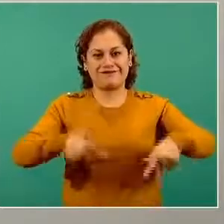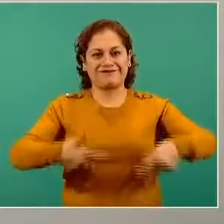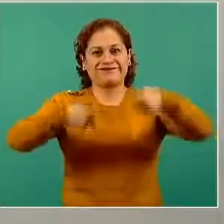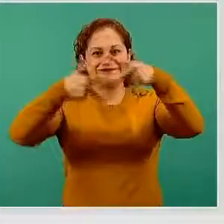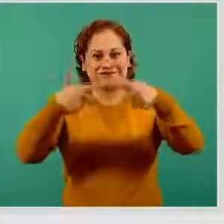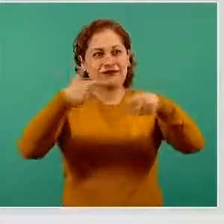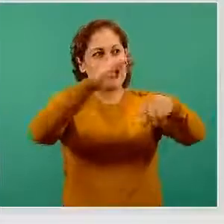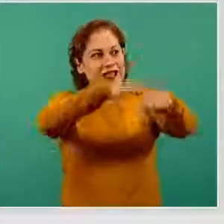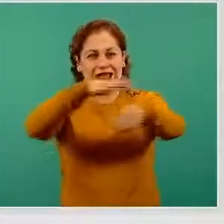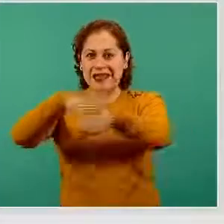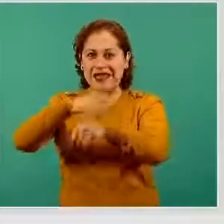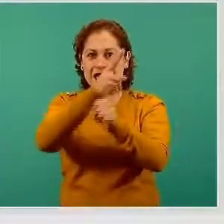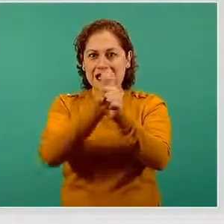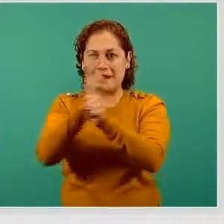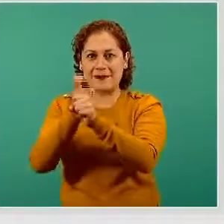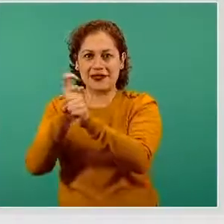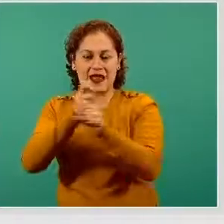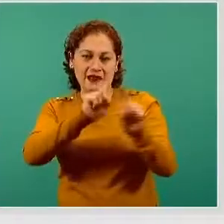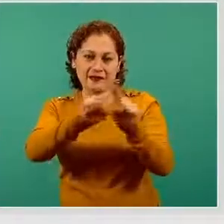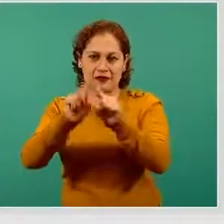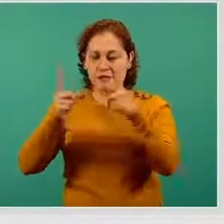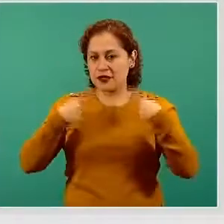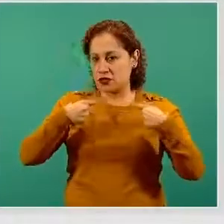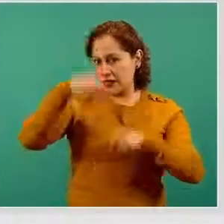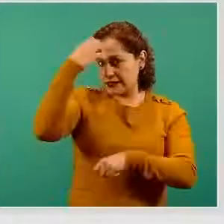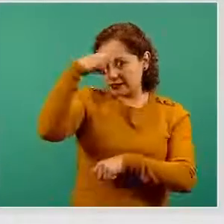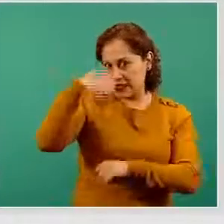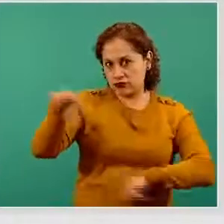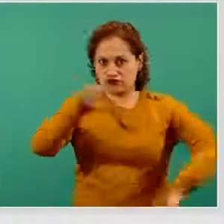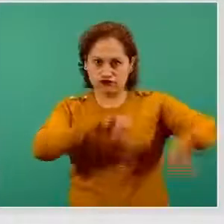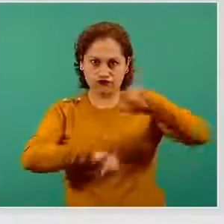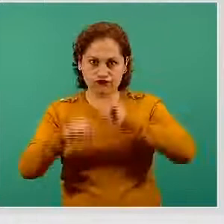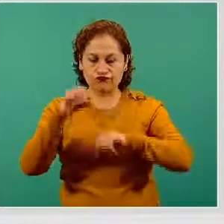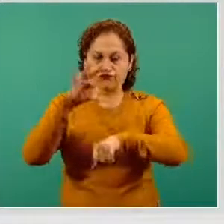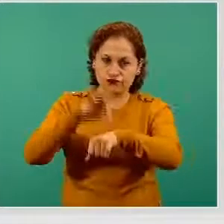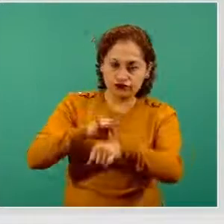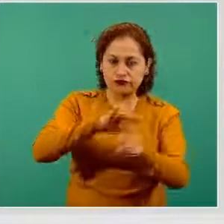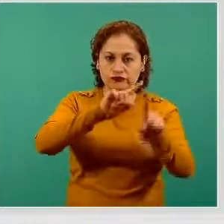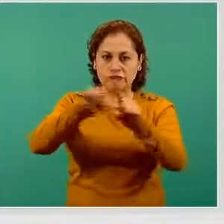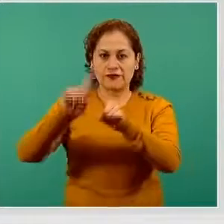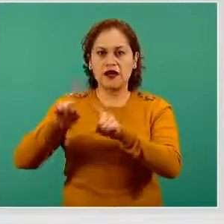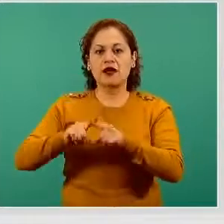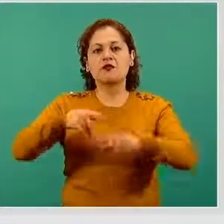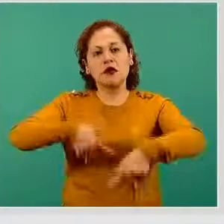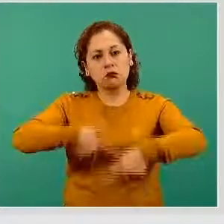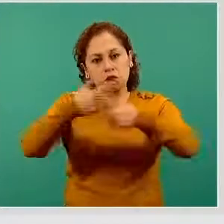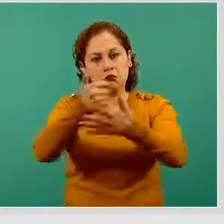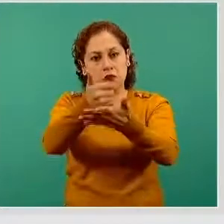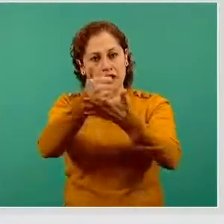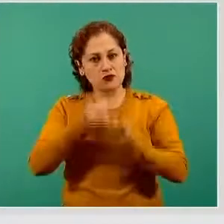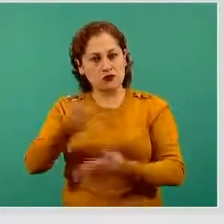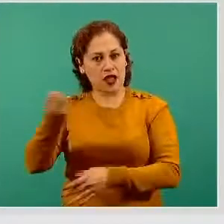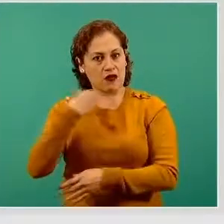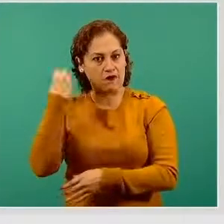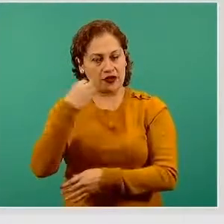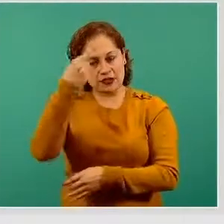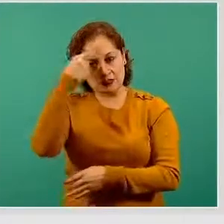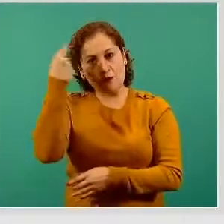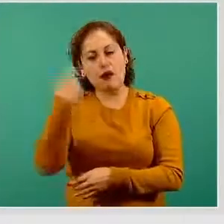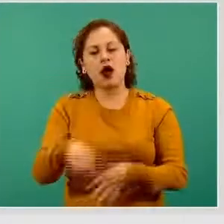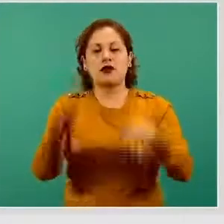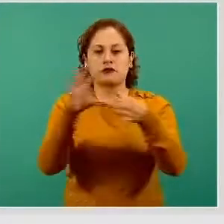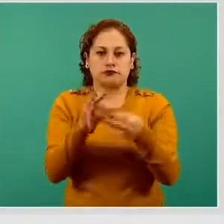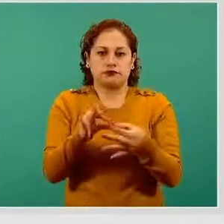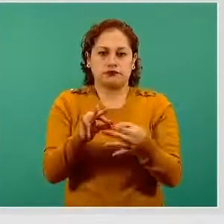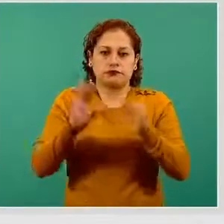que tengamos nuestra conferencia presencial en la Ciudad de México, muchos de estos grupos nos puedan acompañar por la vía virtual y, ¿por qué no?, entonces invitarlos